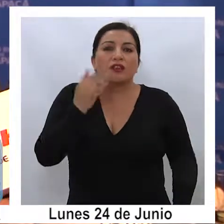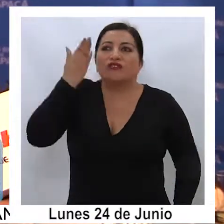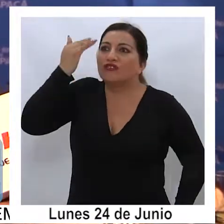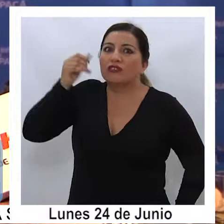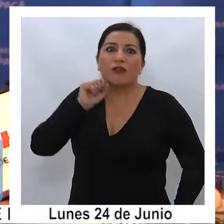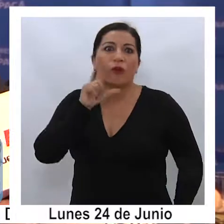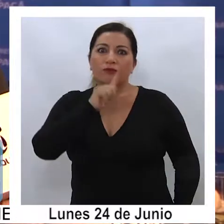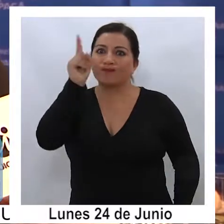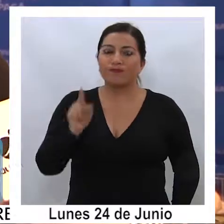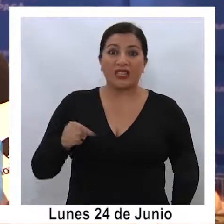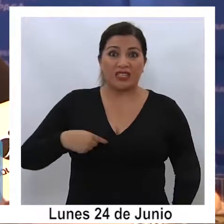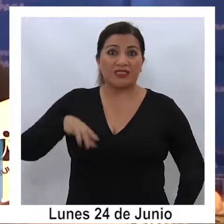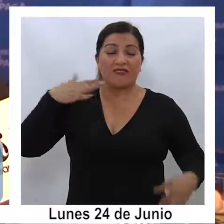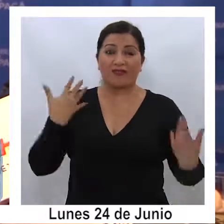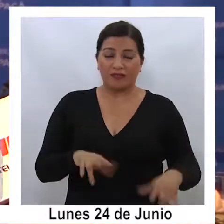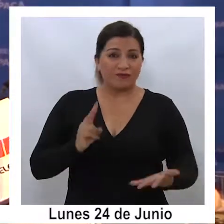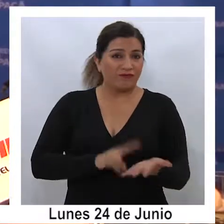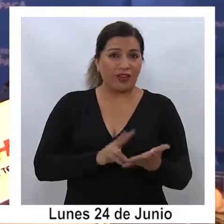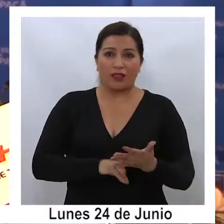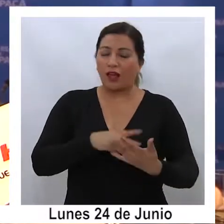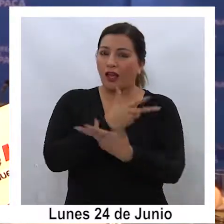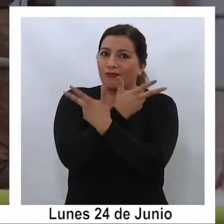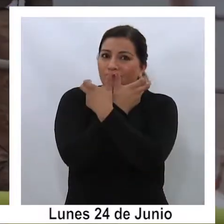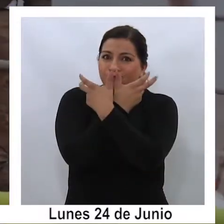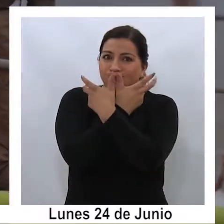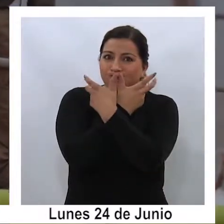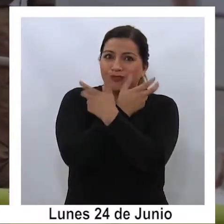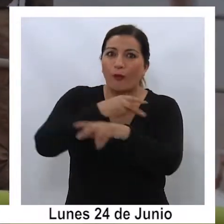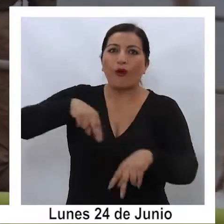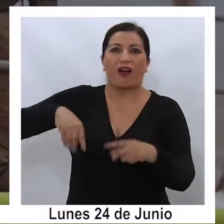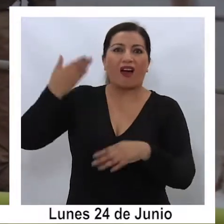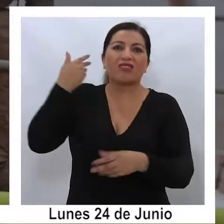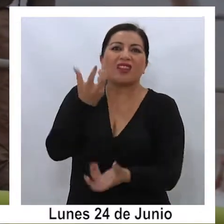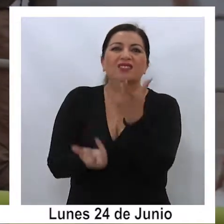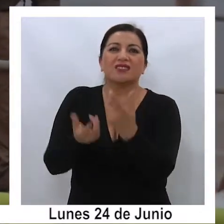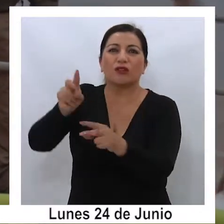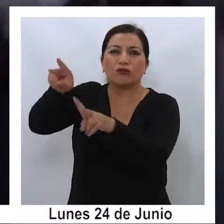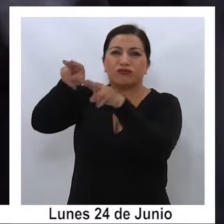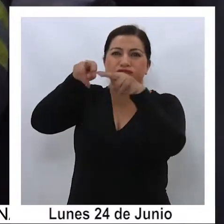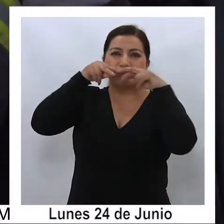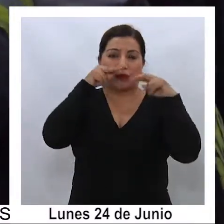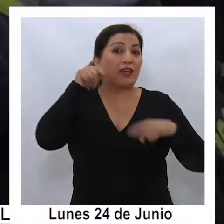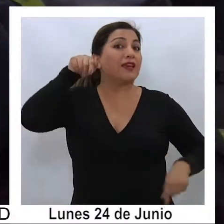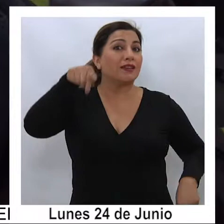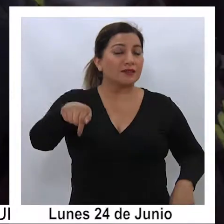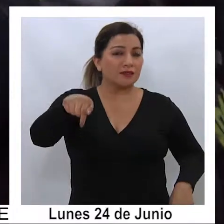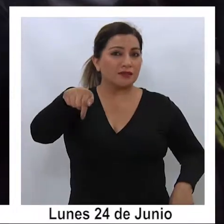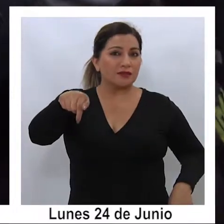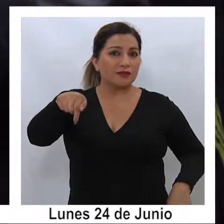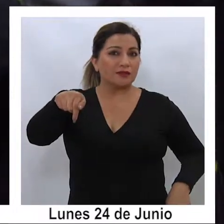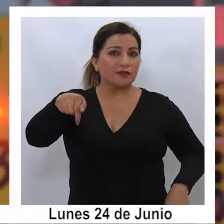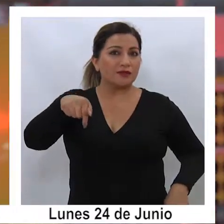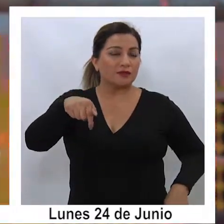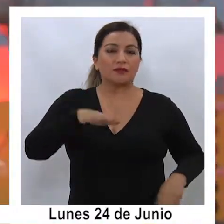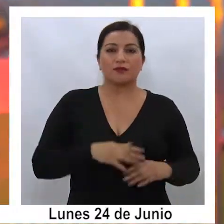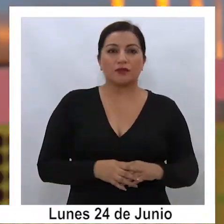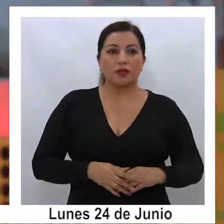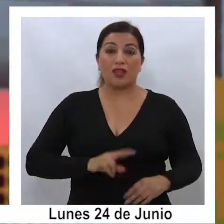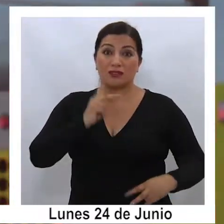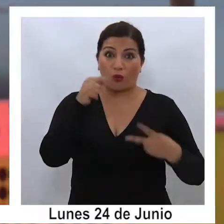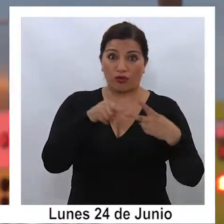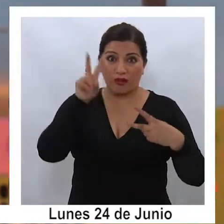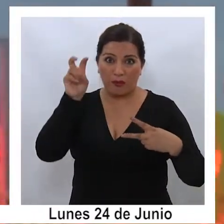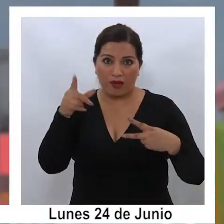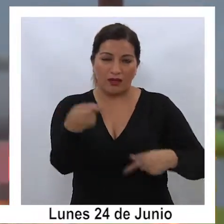es que en definitiva está siendo contaminada o no respecto a las partículas que salieron respecto a la sufrera con este incendio que ocurrió. Lo